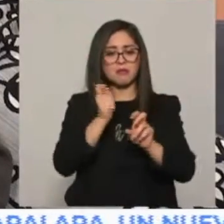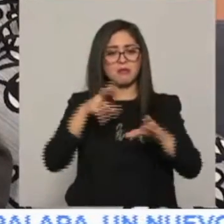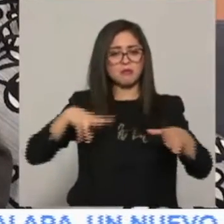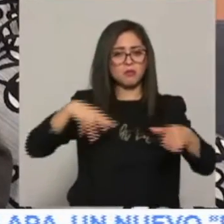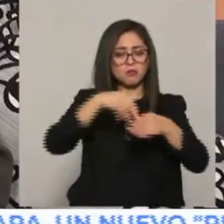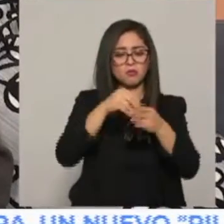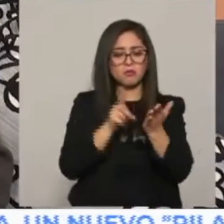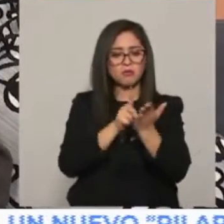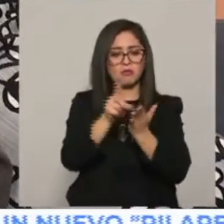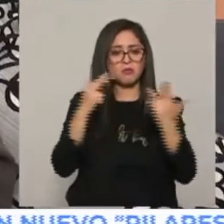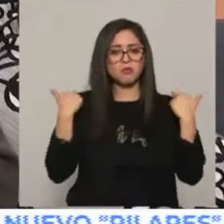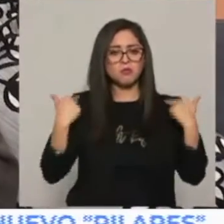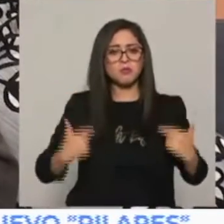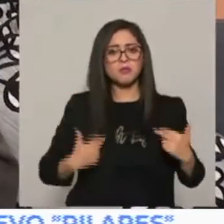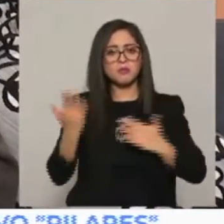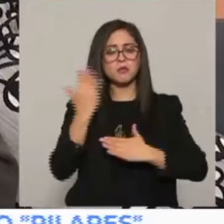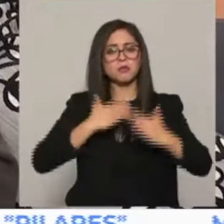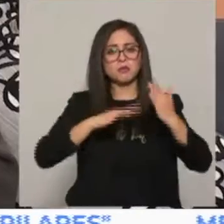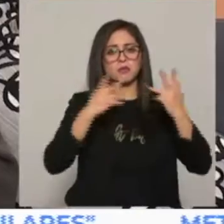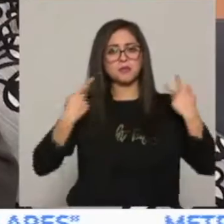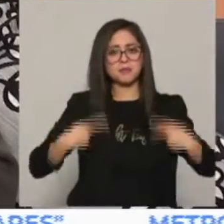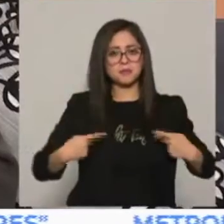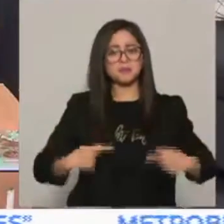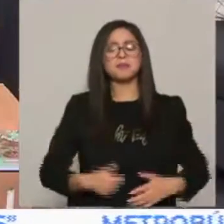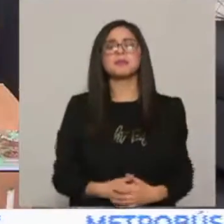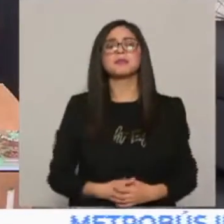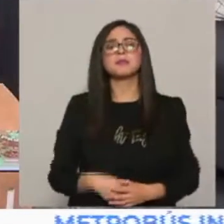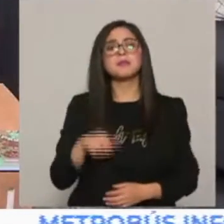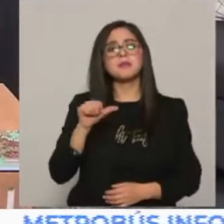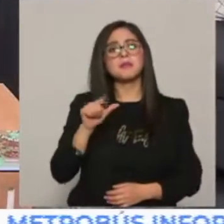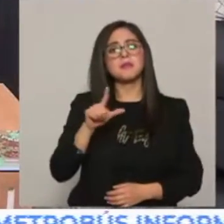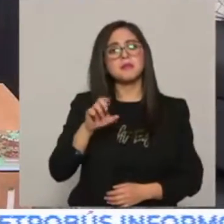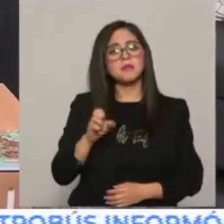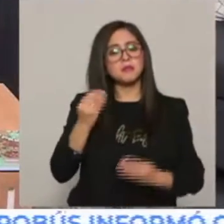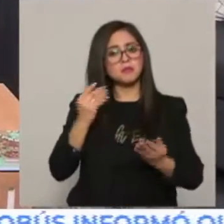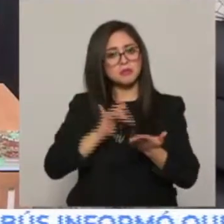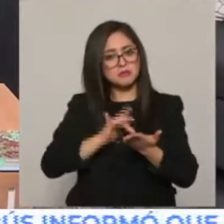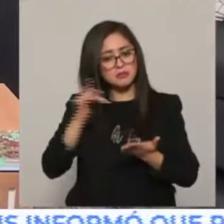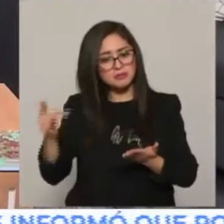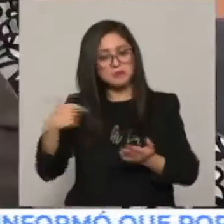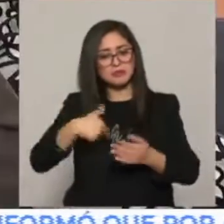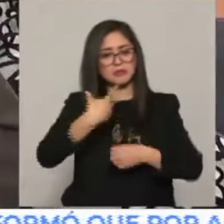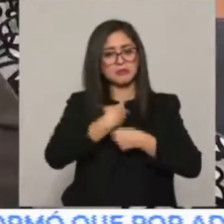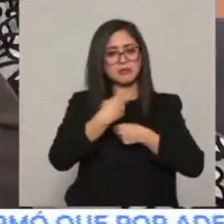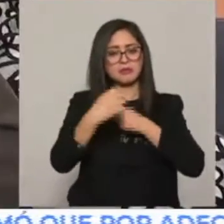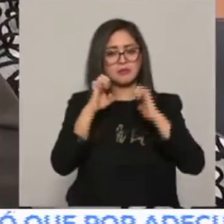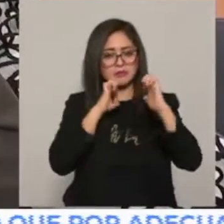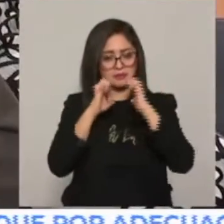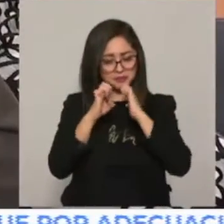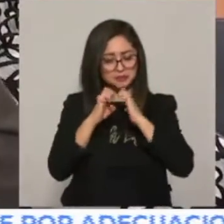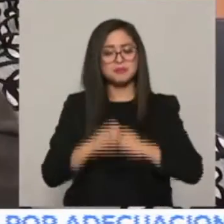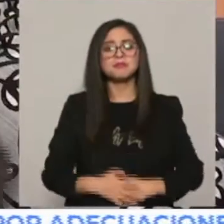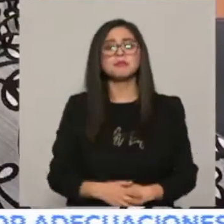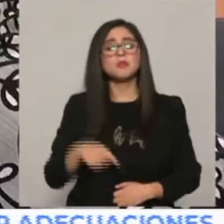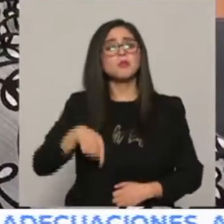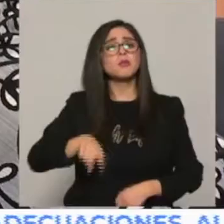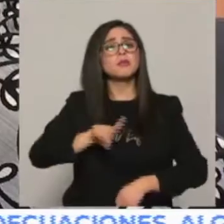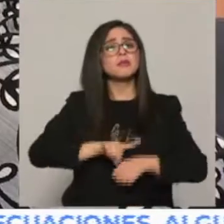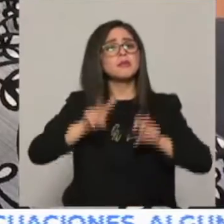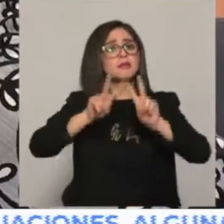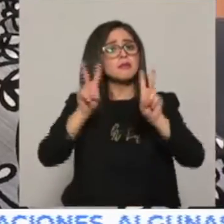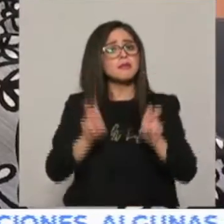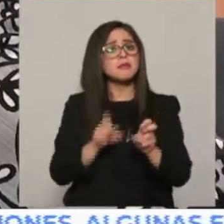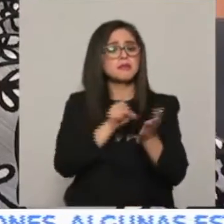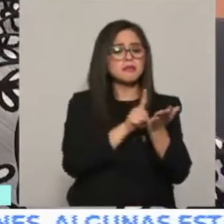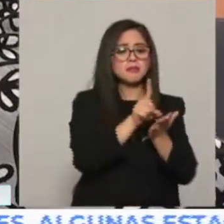construcción de la ciudadanía. Bienvenido. Ale, muchas gracias. Encantado de estar con ustedes esta mañana. Y precisamente para hablar sobre temas de derechos humanos e inclusión, déjame te comento y